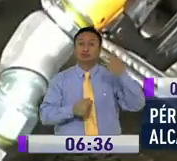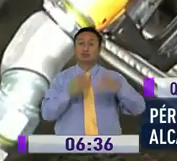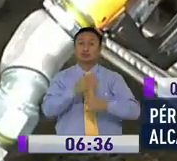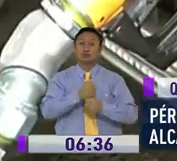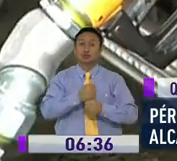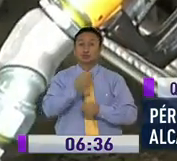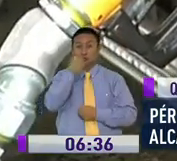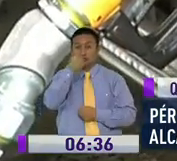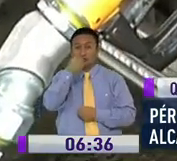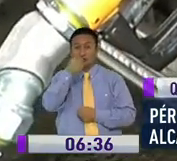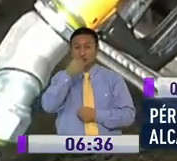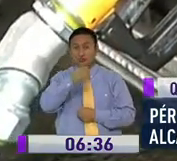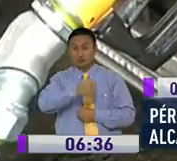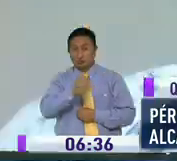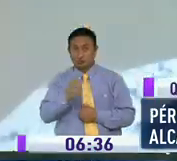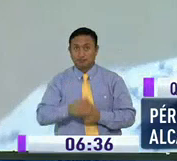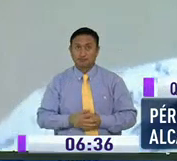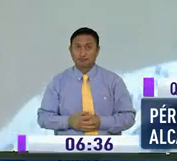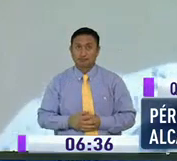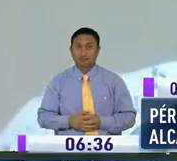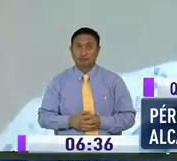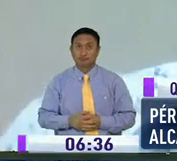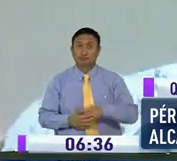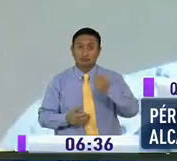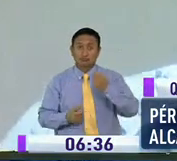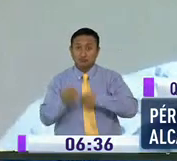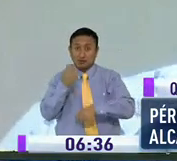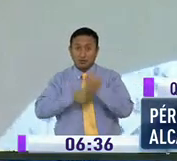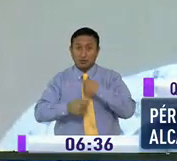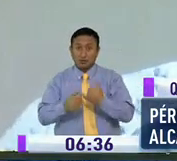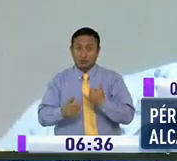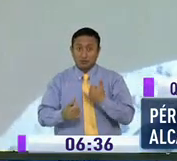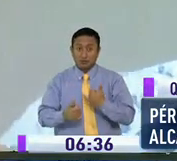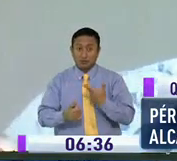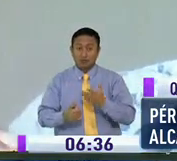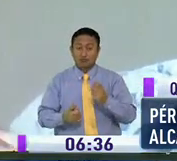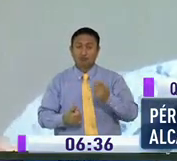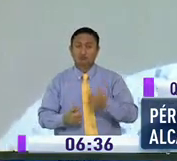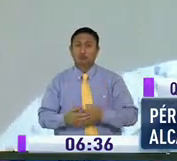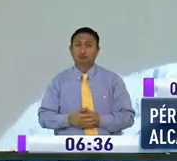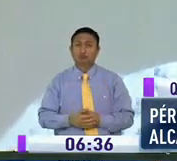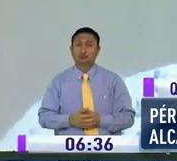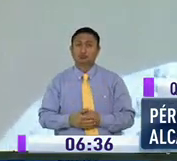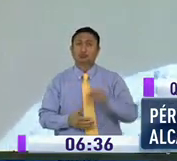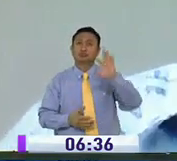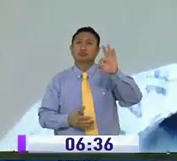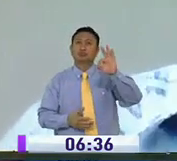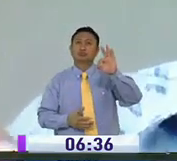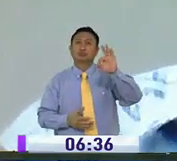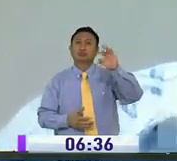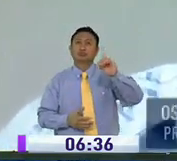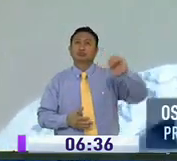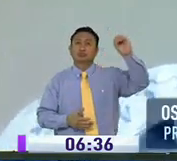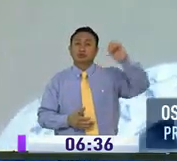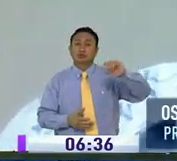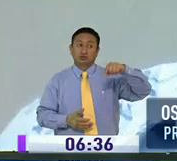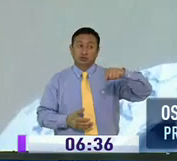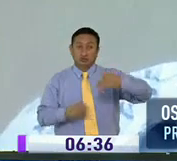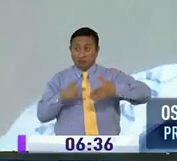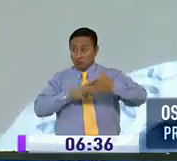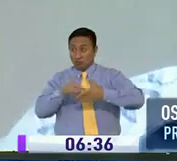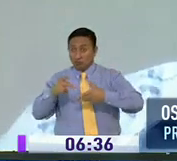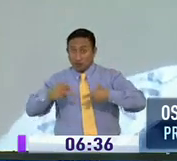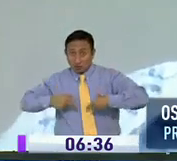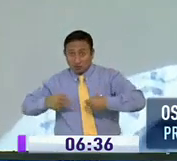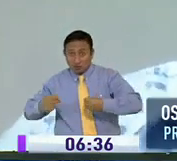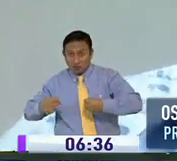seguridad, alimentación, entre otros. Pero las ventas que se han reducido en un 90% no cubren los costos